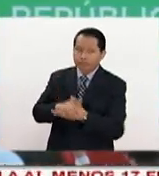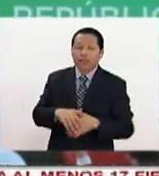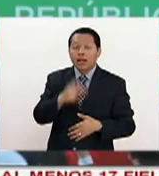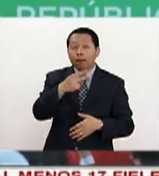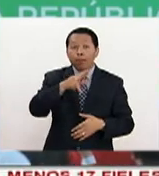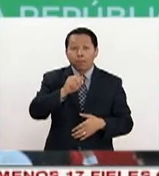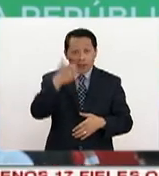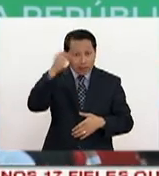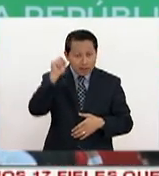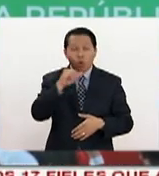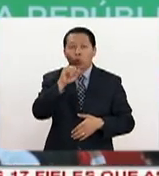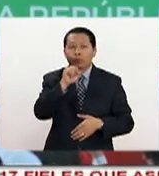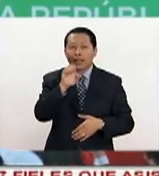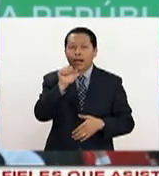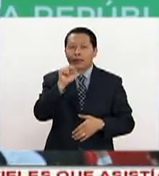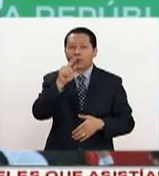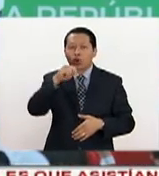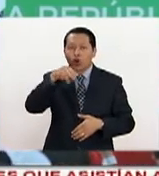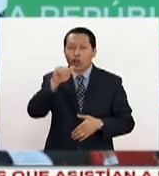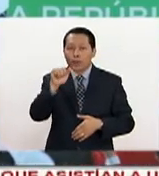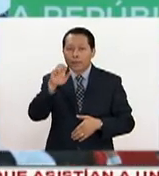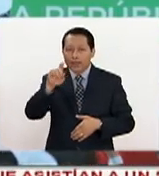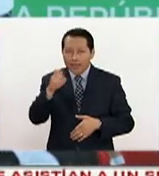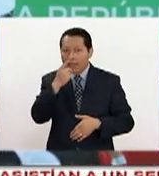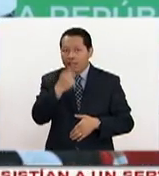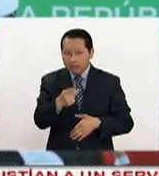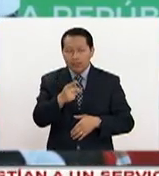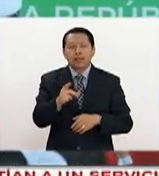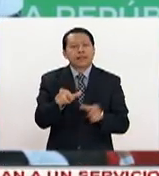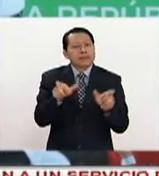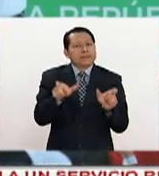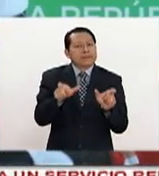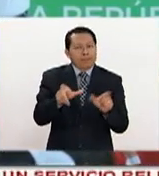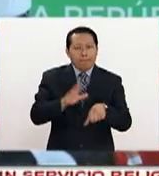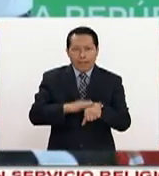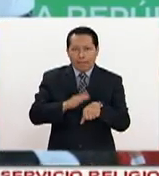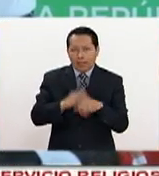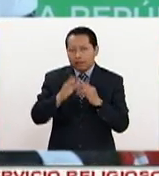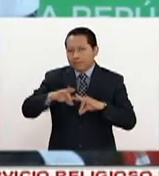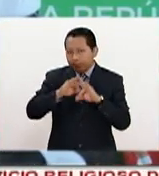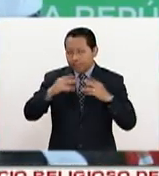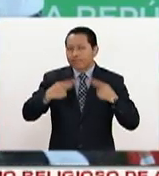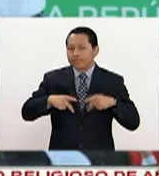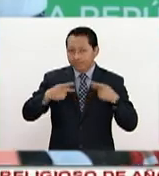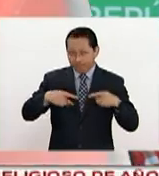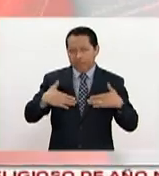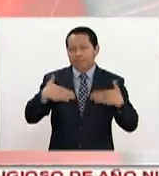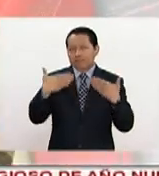PRI a la presidencia, José Antonio Meade, dijo que invertir en la seguridad genera confianza en la ciudadanía.